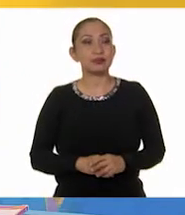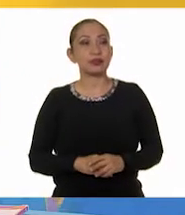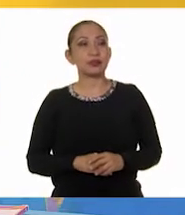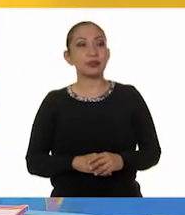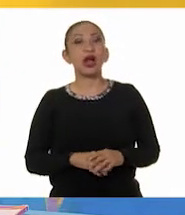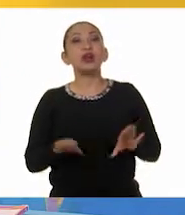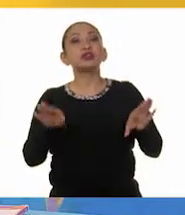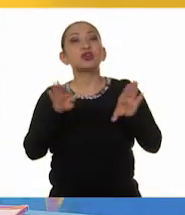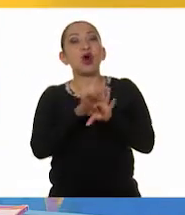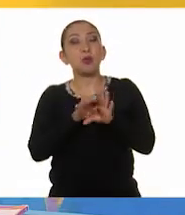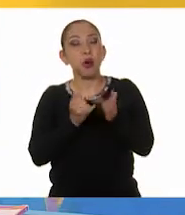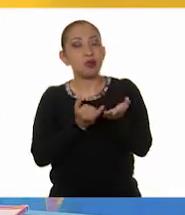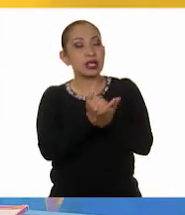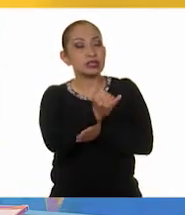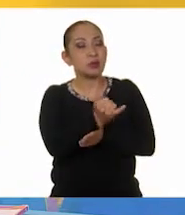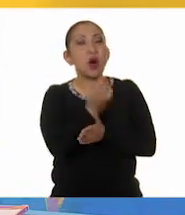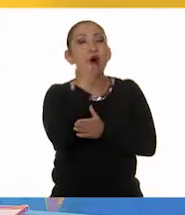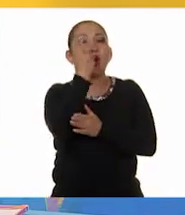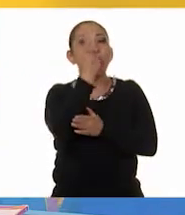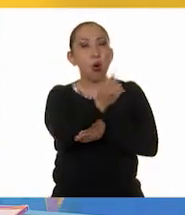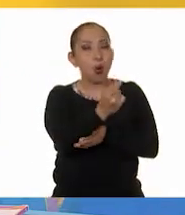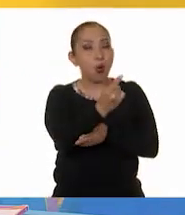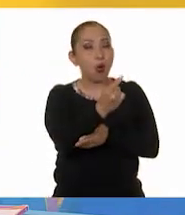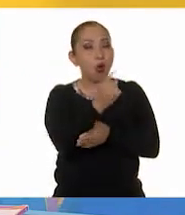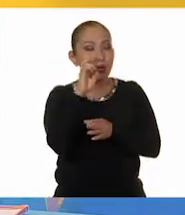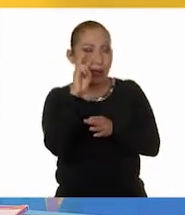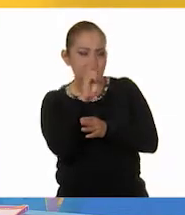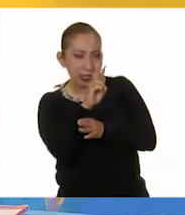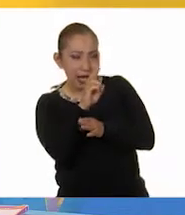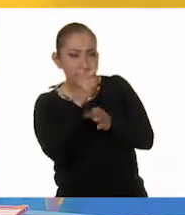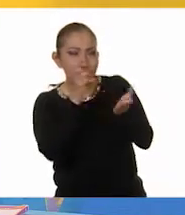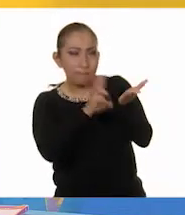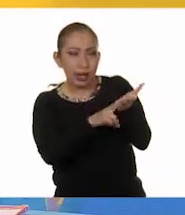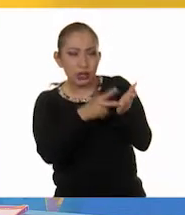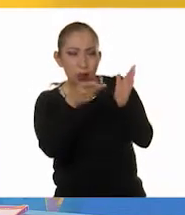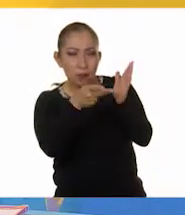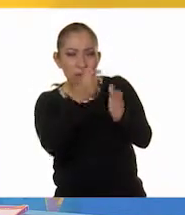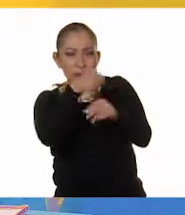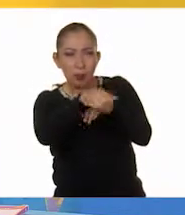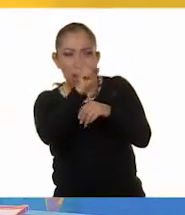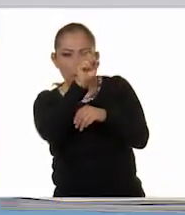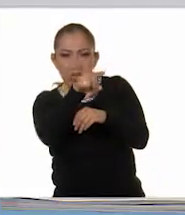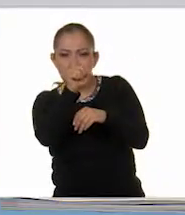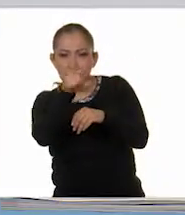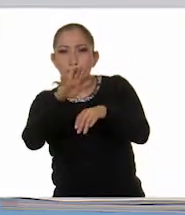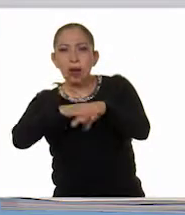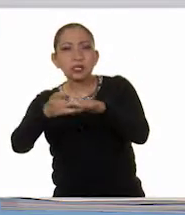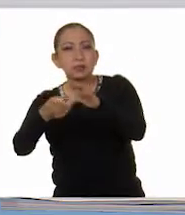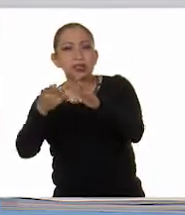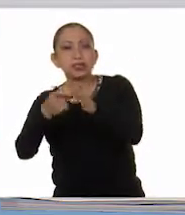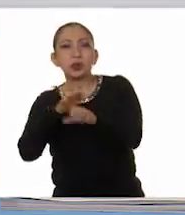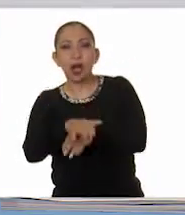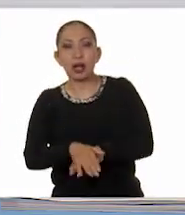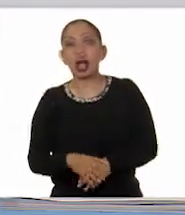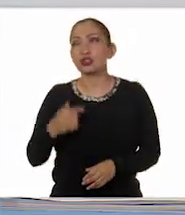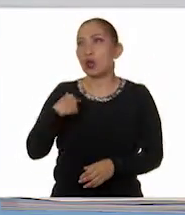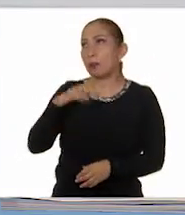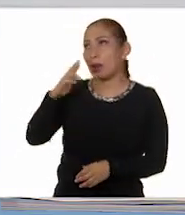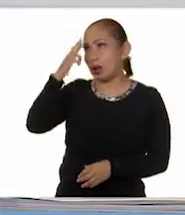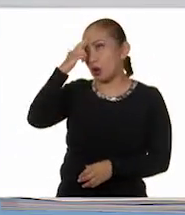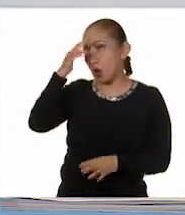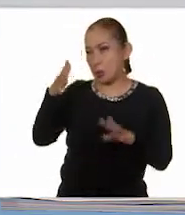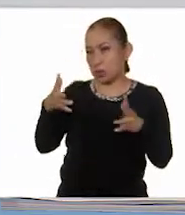¿cómo determinamos el valor de un dato con mayor frecuencia de este conjunto? Me acuerdo más o